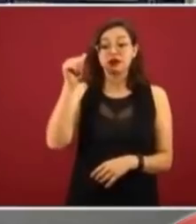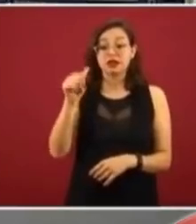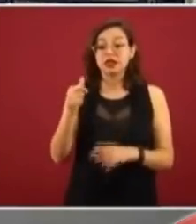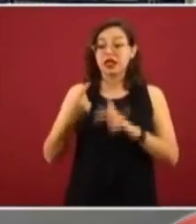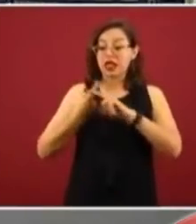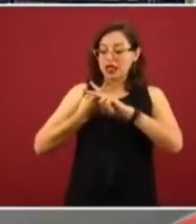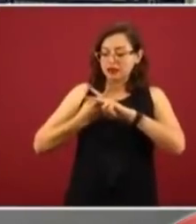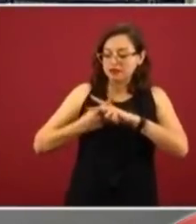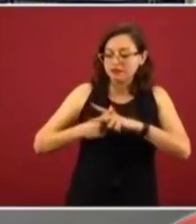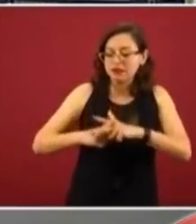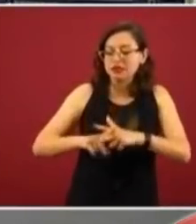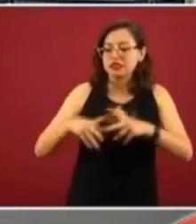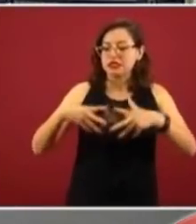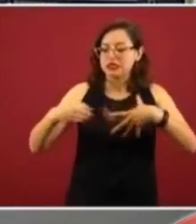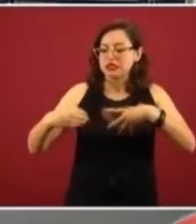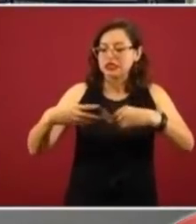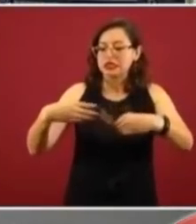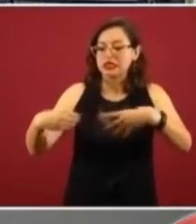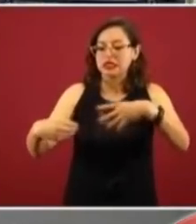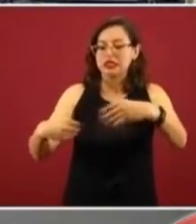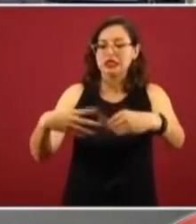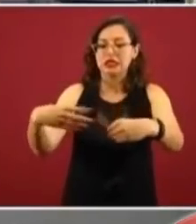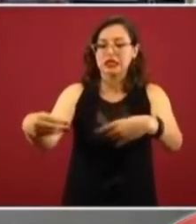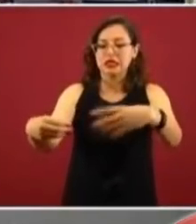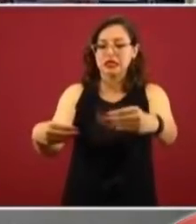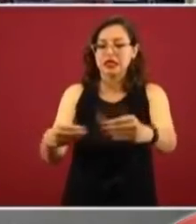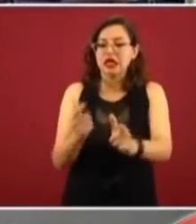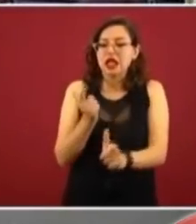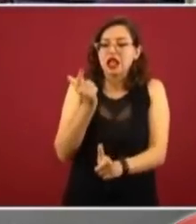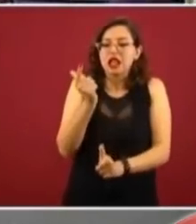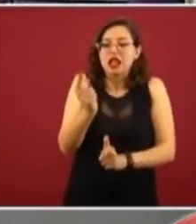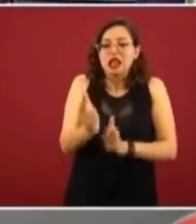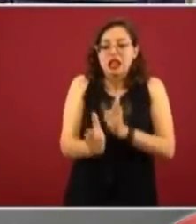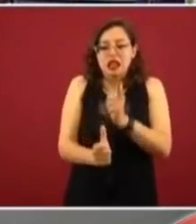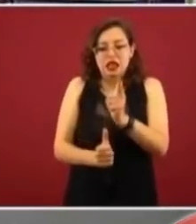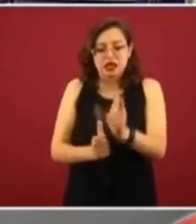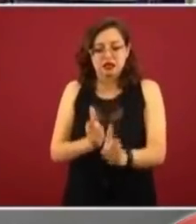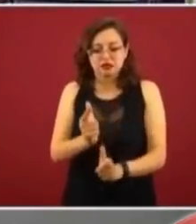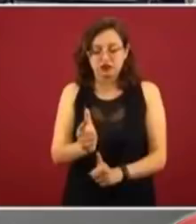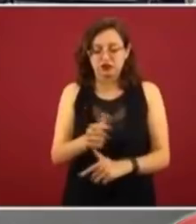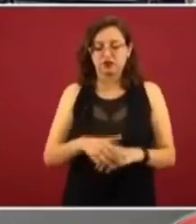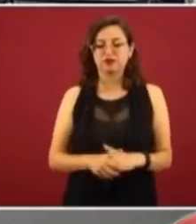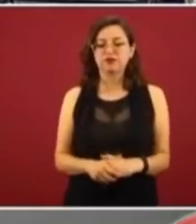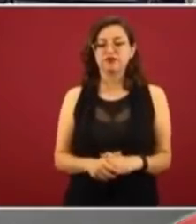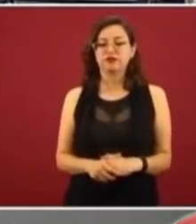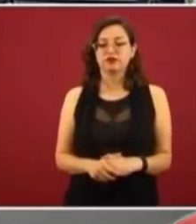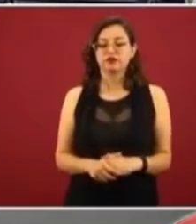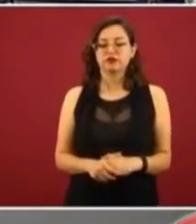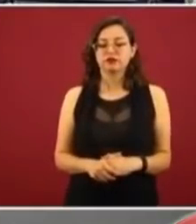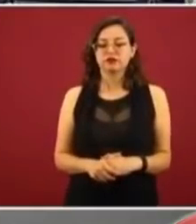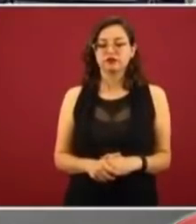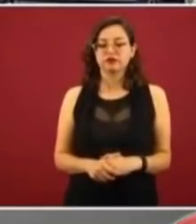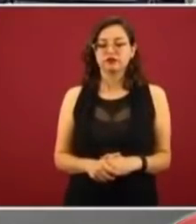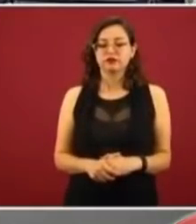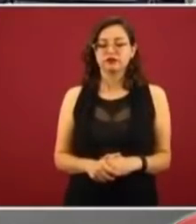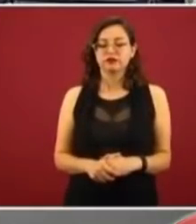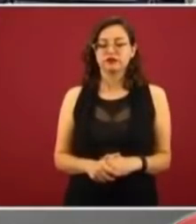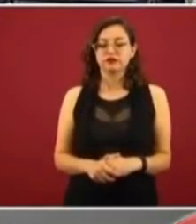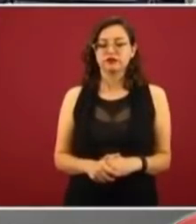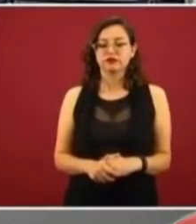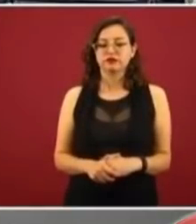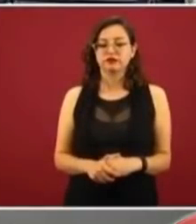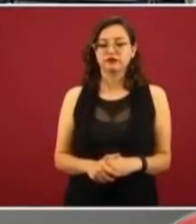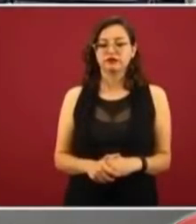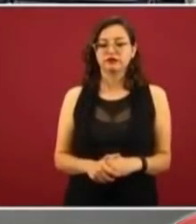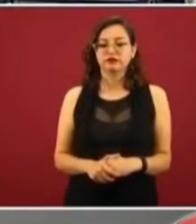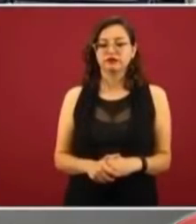entrar leve a la tercera etapa. Sí, muy bien. Pero ya